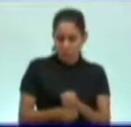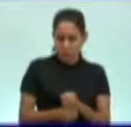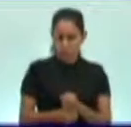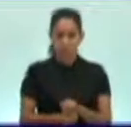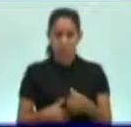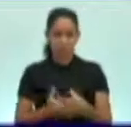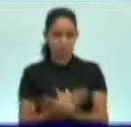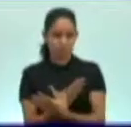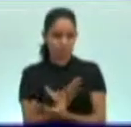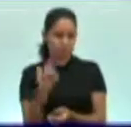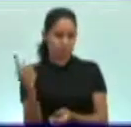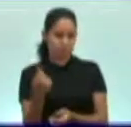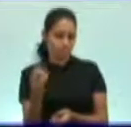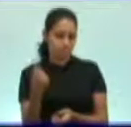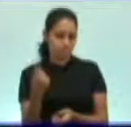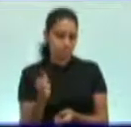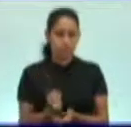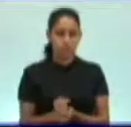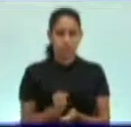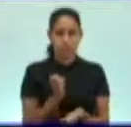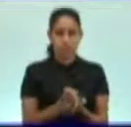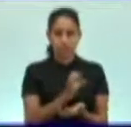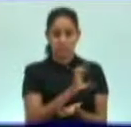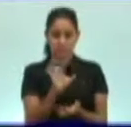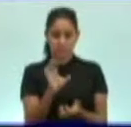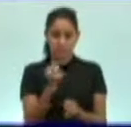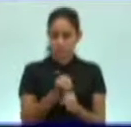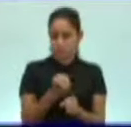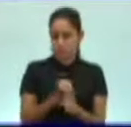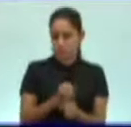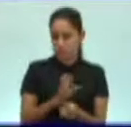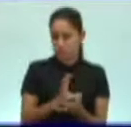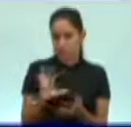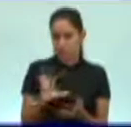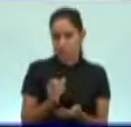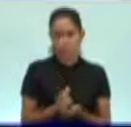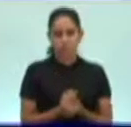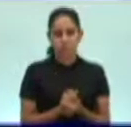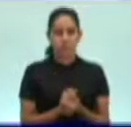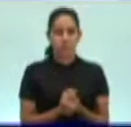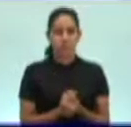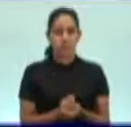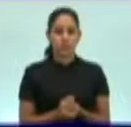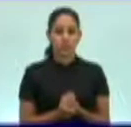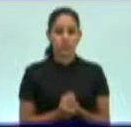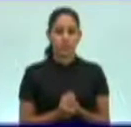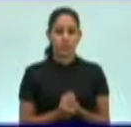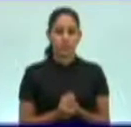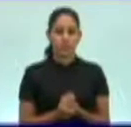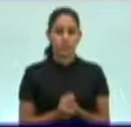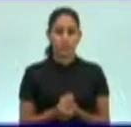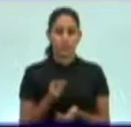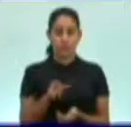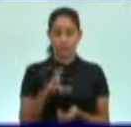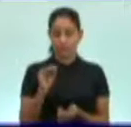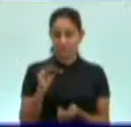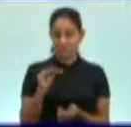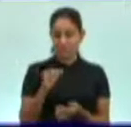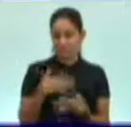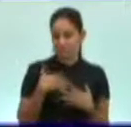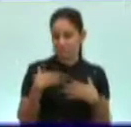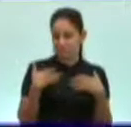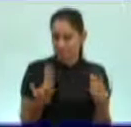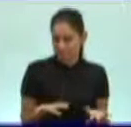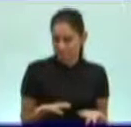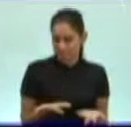las instituciones educacionales. Y nos estamos refiriendo entonces